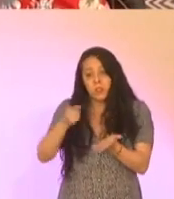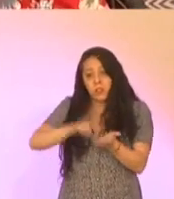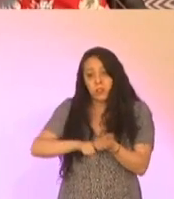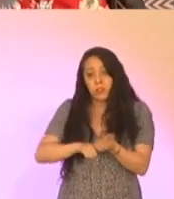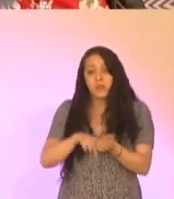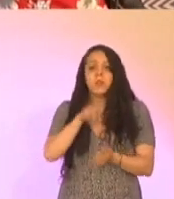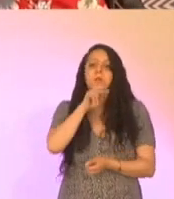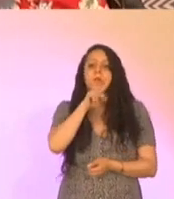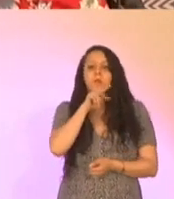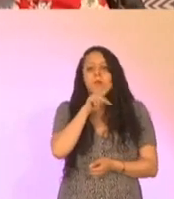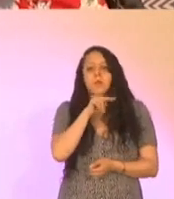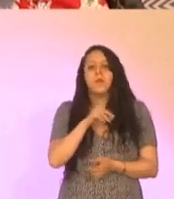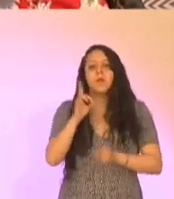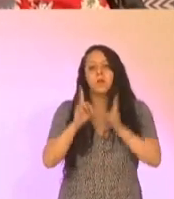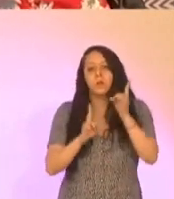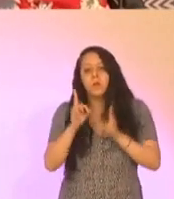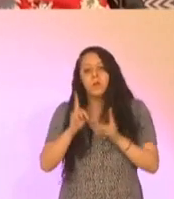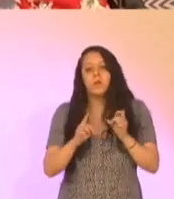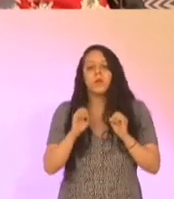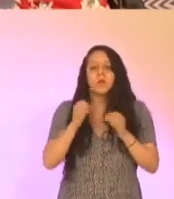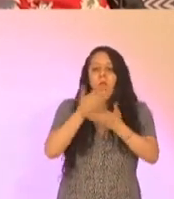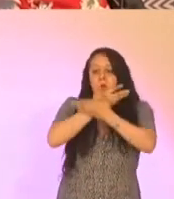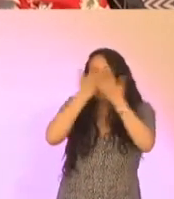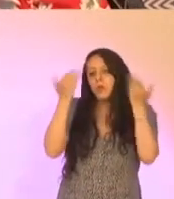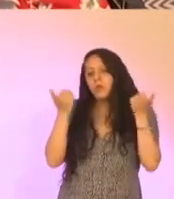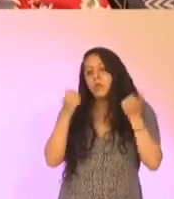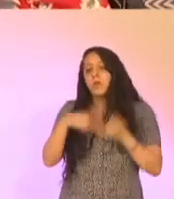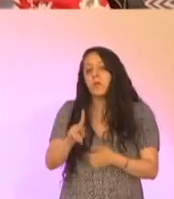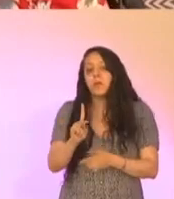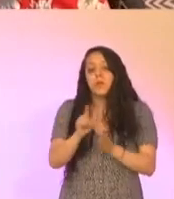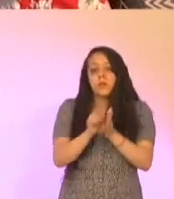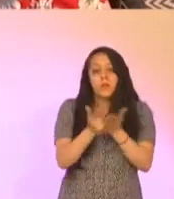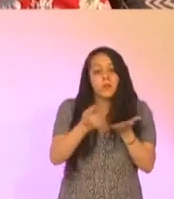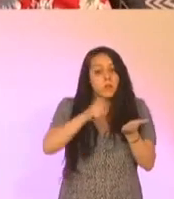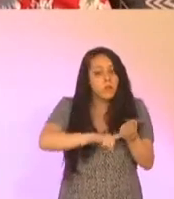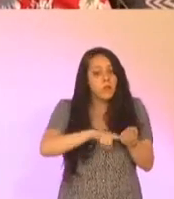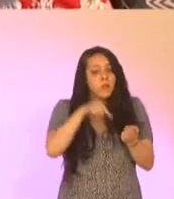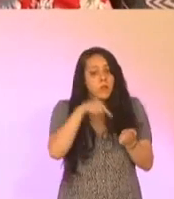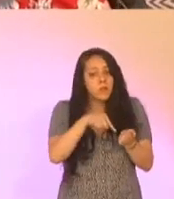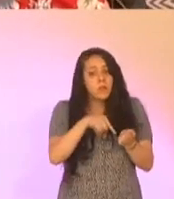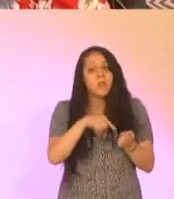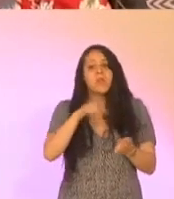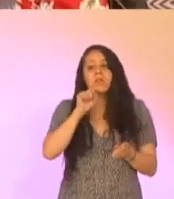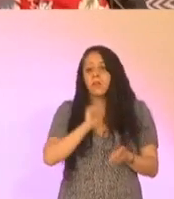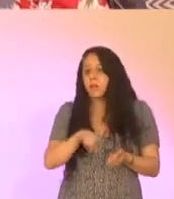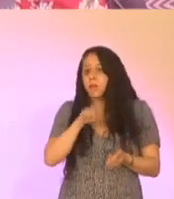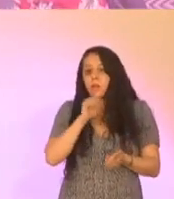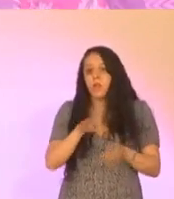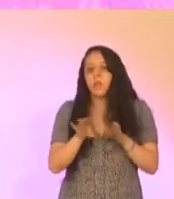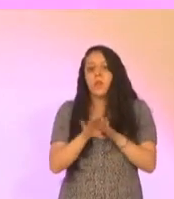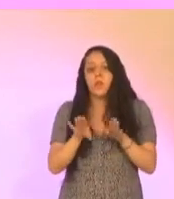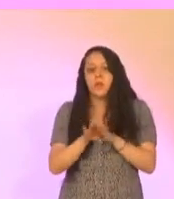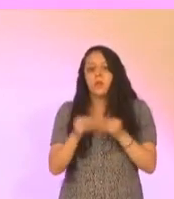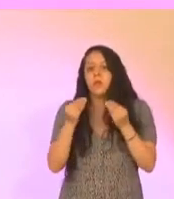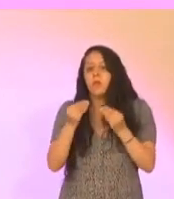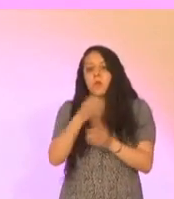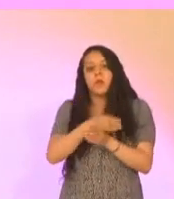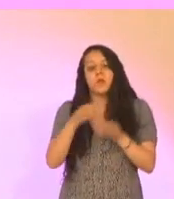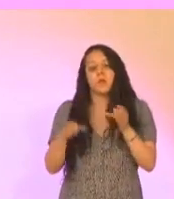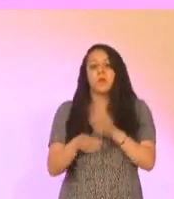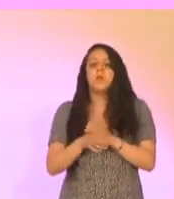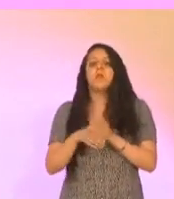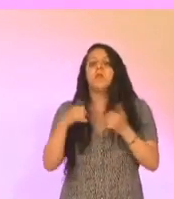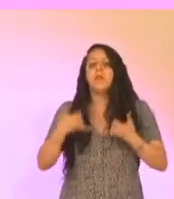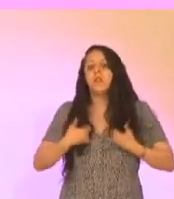lo que también nos llamó la atención del libro es como el libro también registraba un montón de voces de una nueva generación